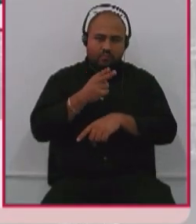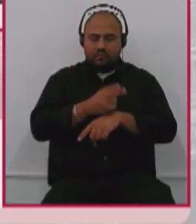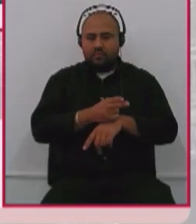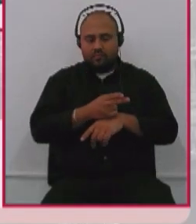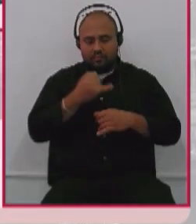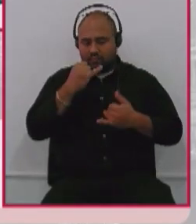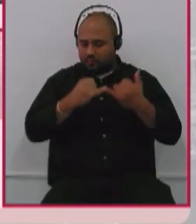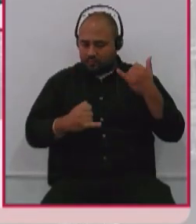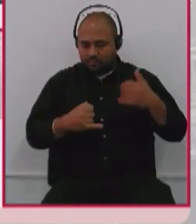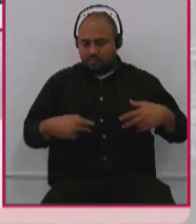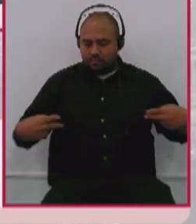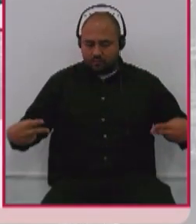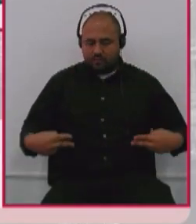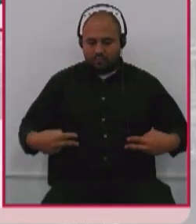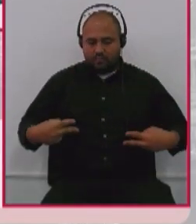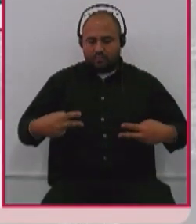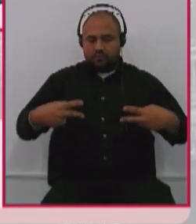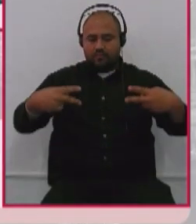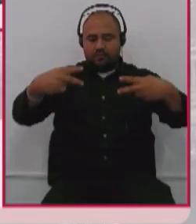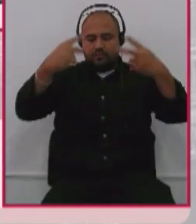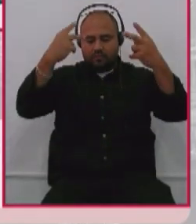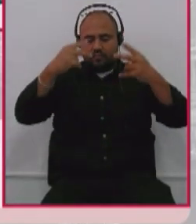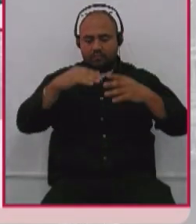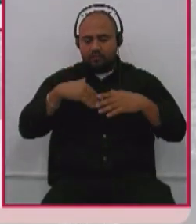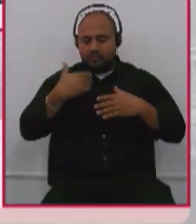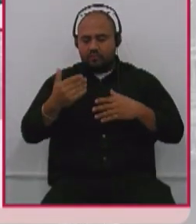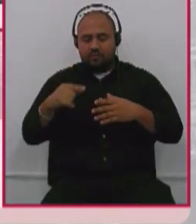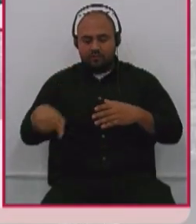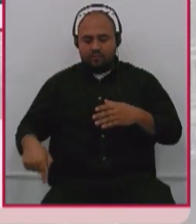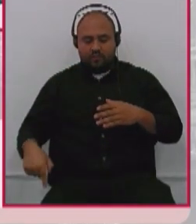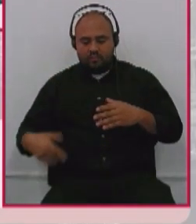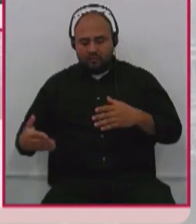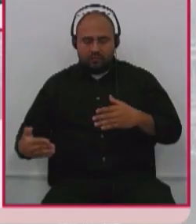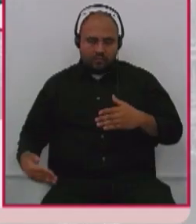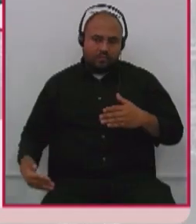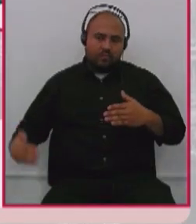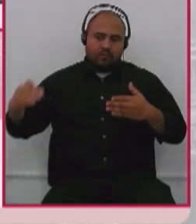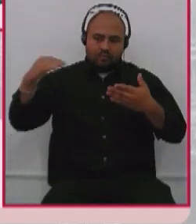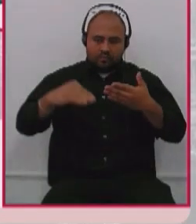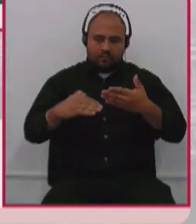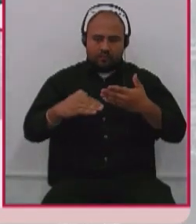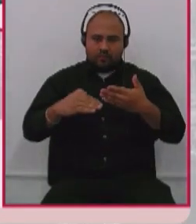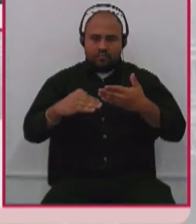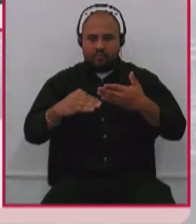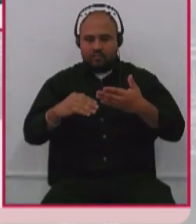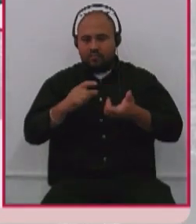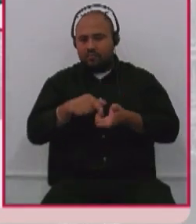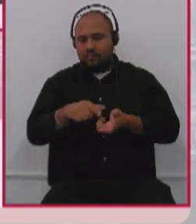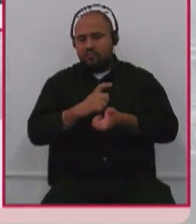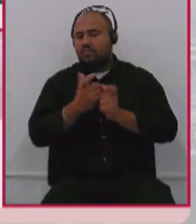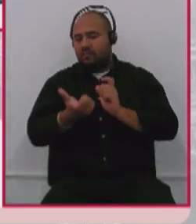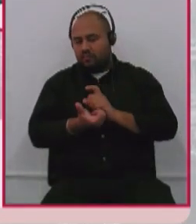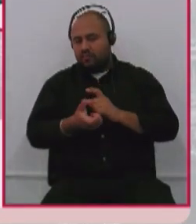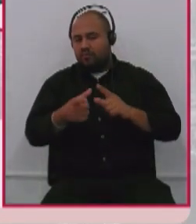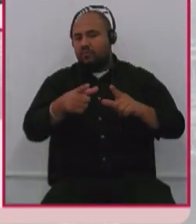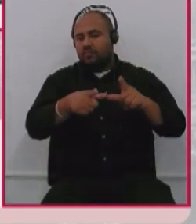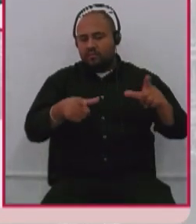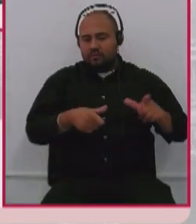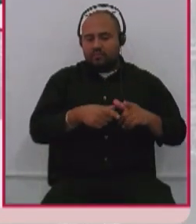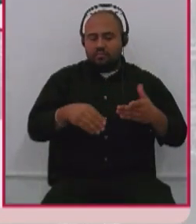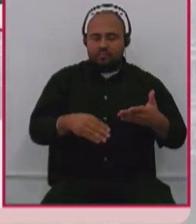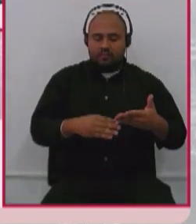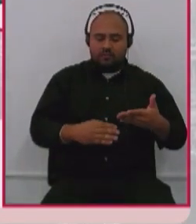la inyección y nos movemos a una zona superior. Comenzamos a hacer los cambios de zona hasta que llegamos a la última